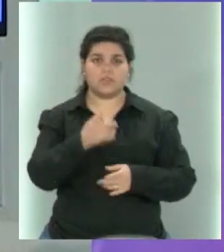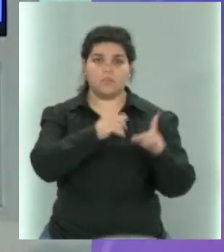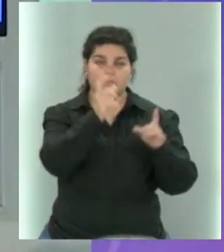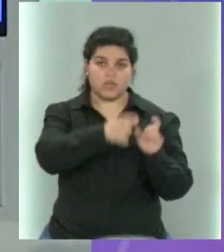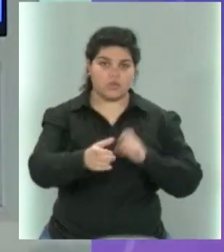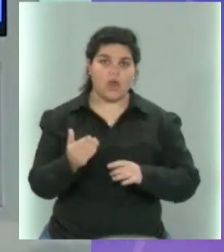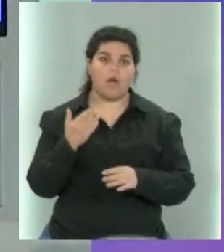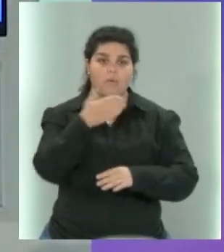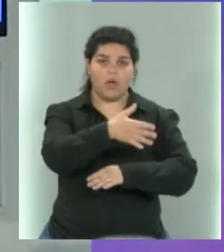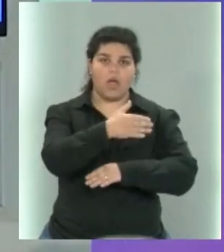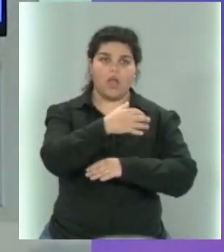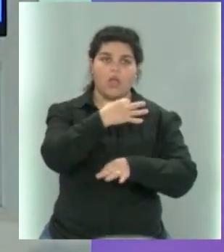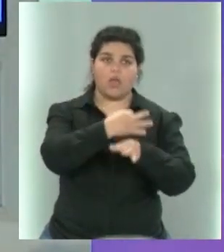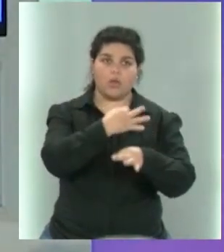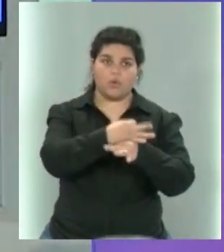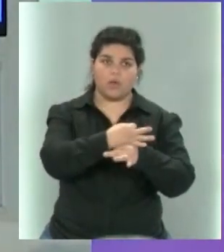escuela